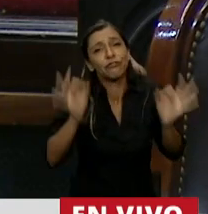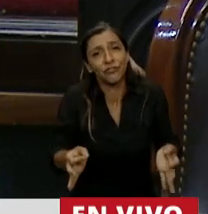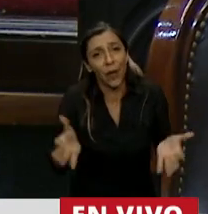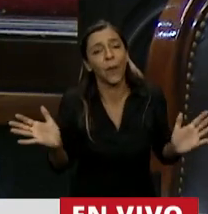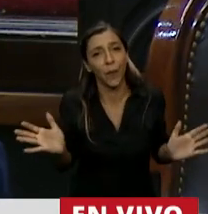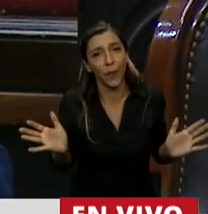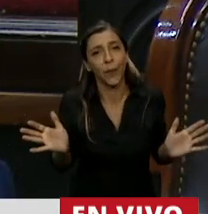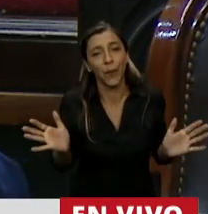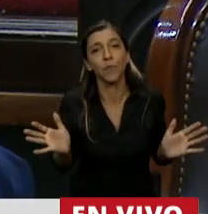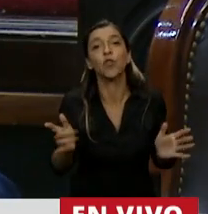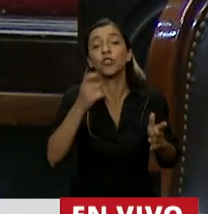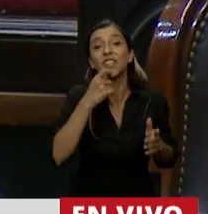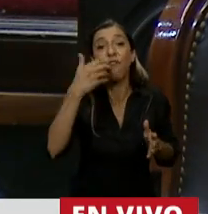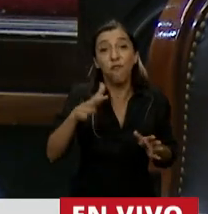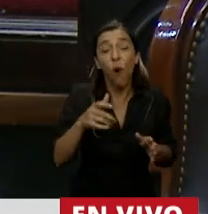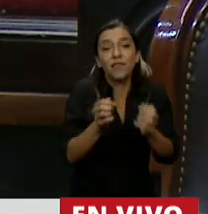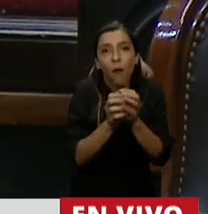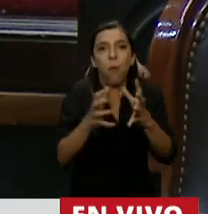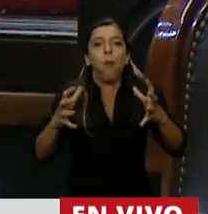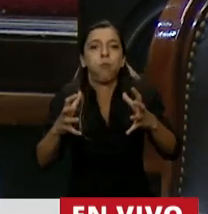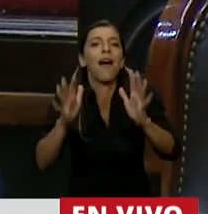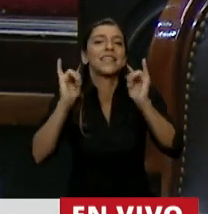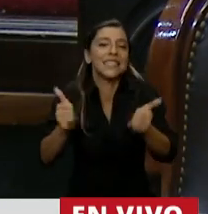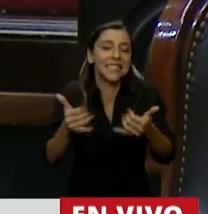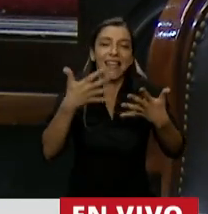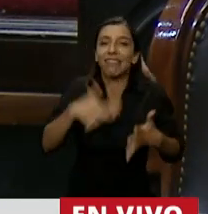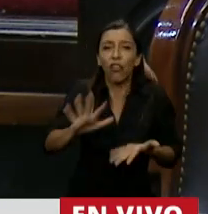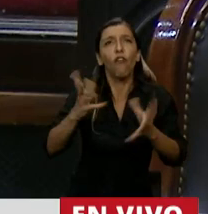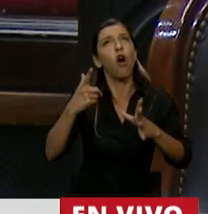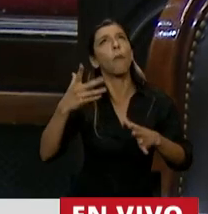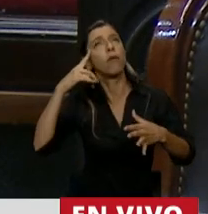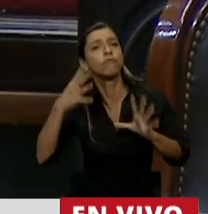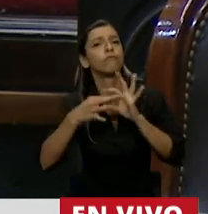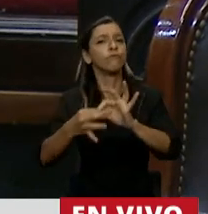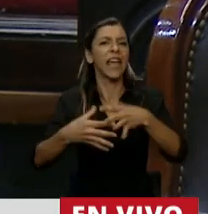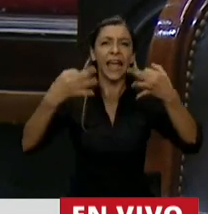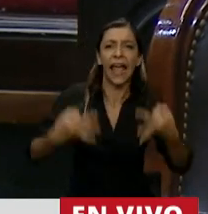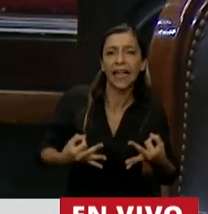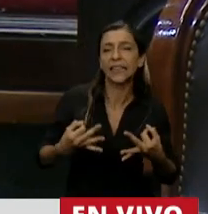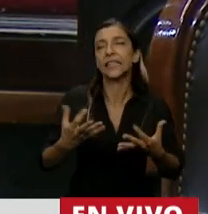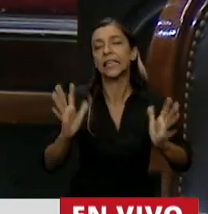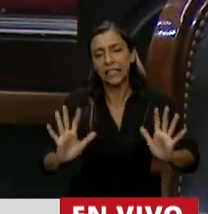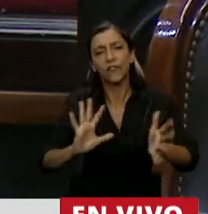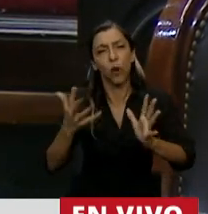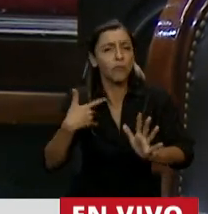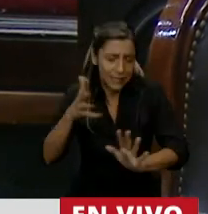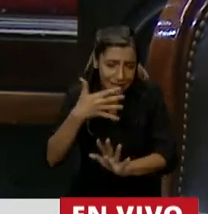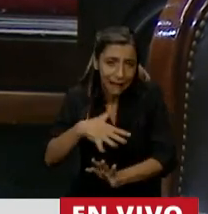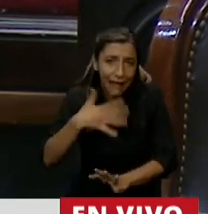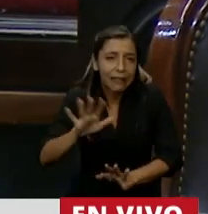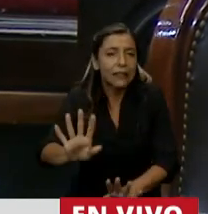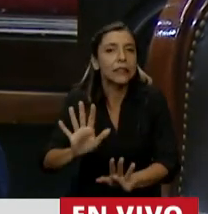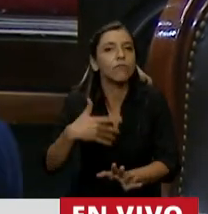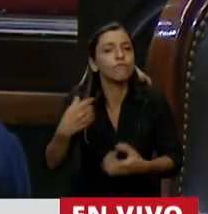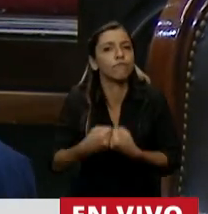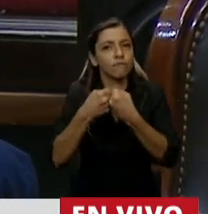ya ahí sí de cuestiones de ética y de cuestiones de comprensión que deben ser atendidas inclusive porque si no vamos a estar